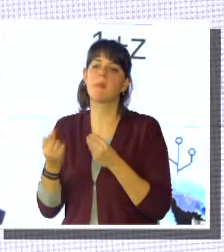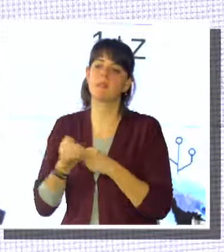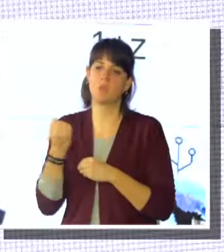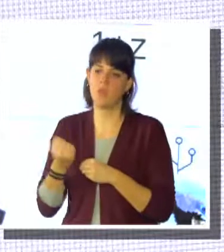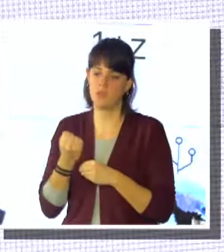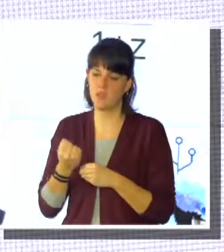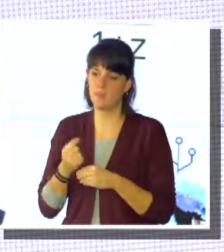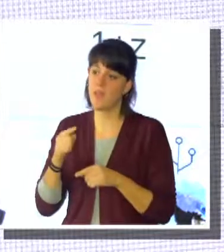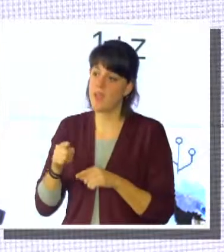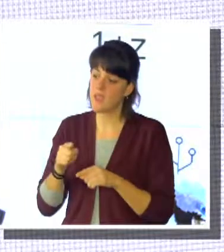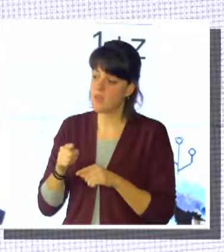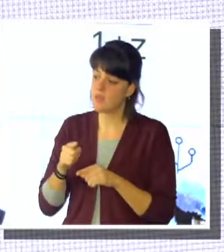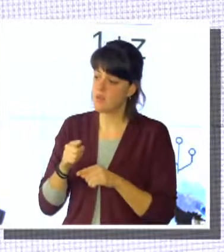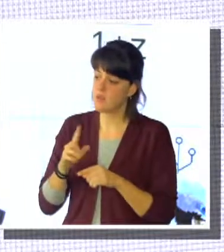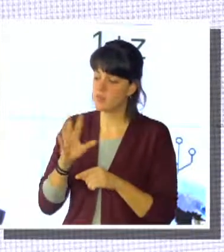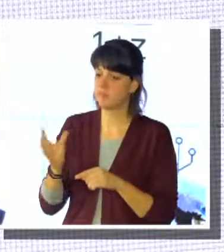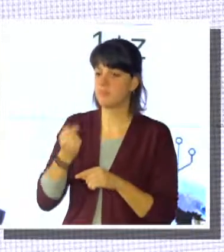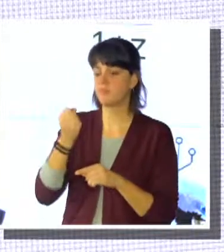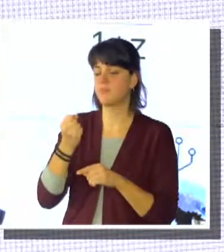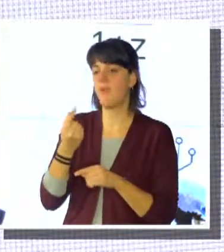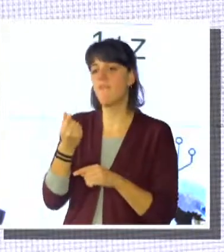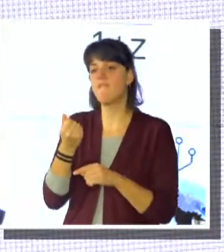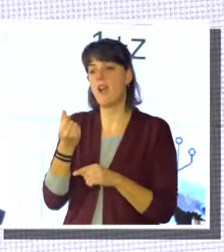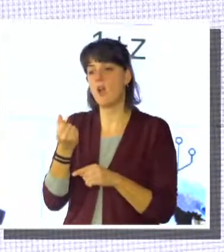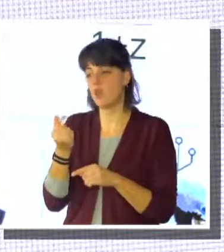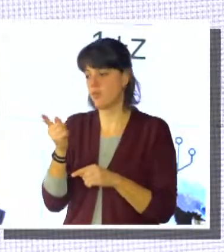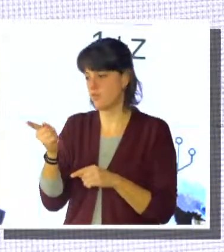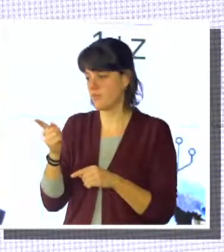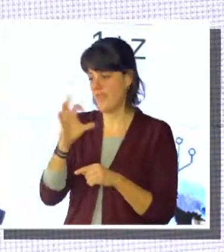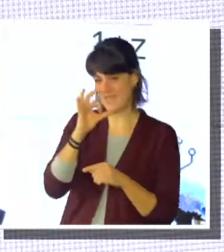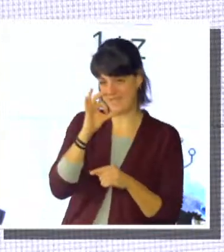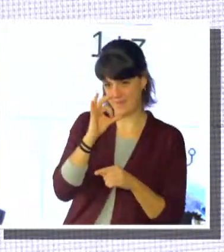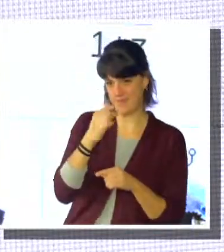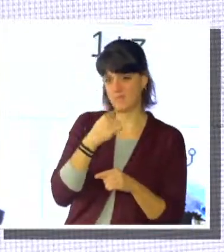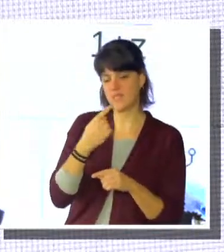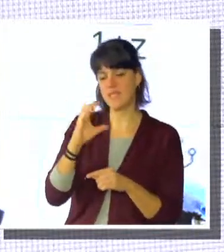ocupación diaria de cada una de las paradas en base a datos históricos.